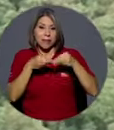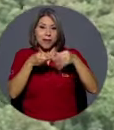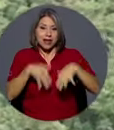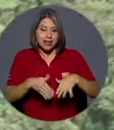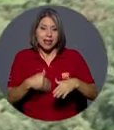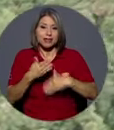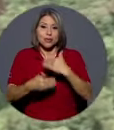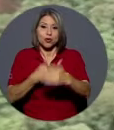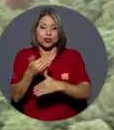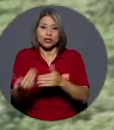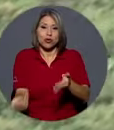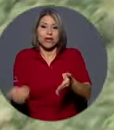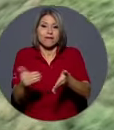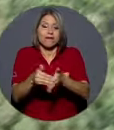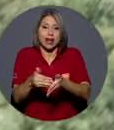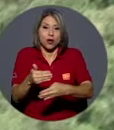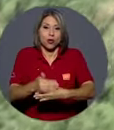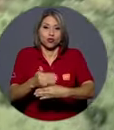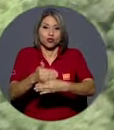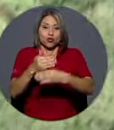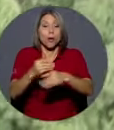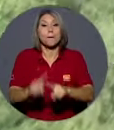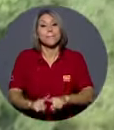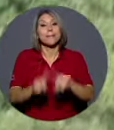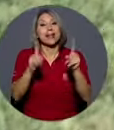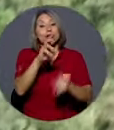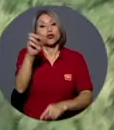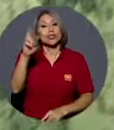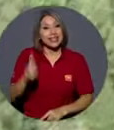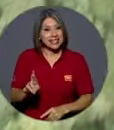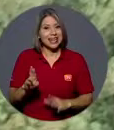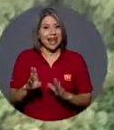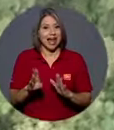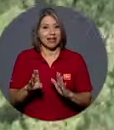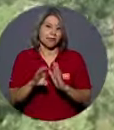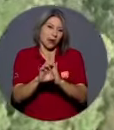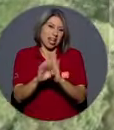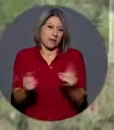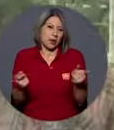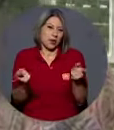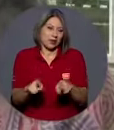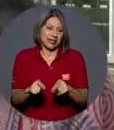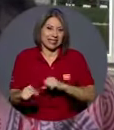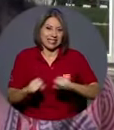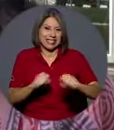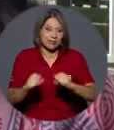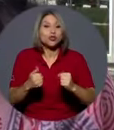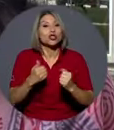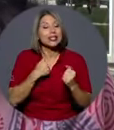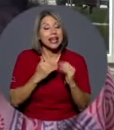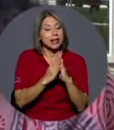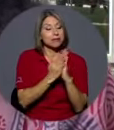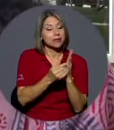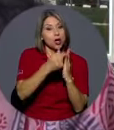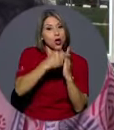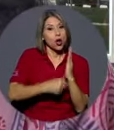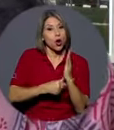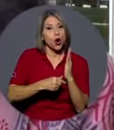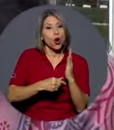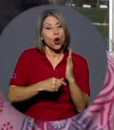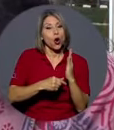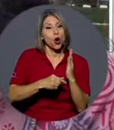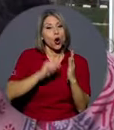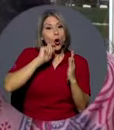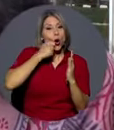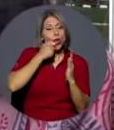este proceso de reconstrucción. Pero Costa Rica tiene, en términos de sismos, por ejemplo, el Código Sísmico en su